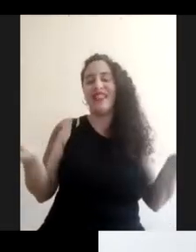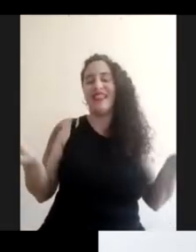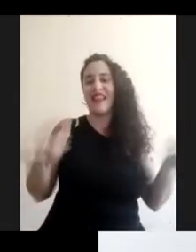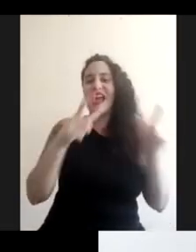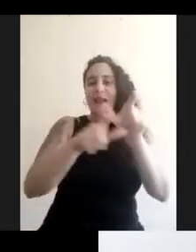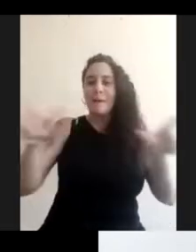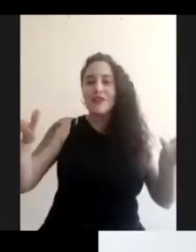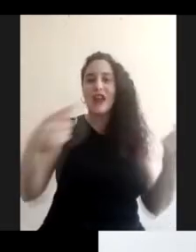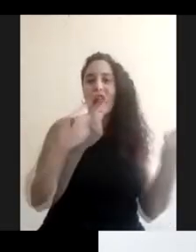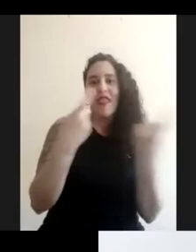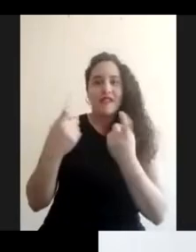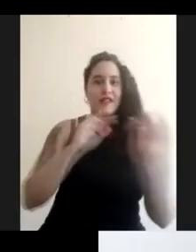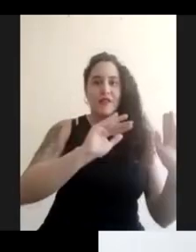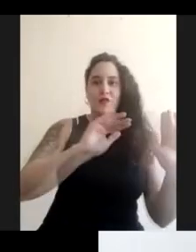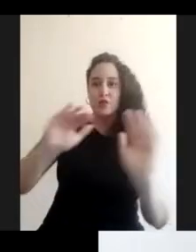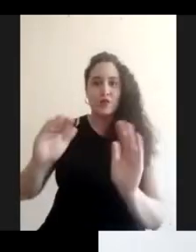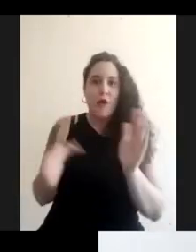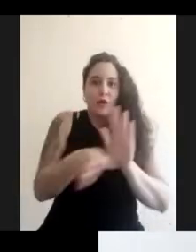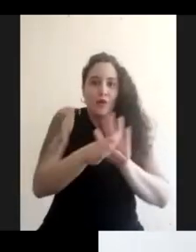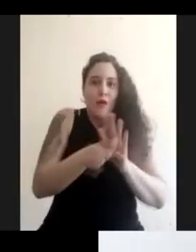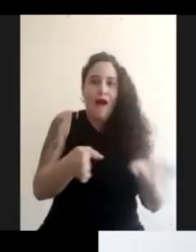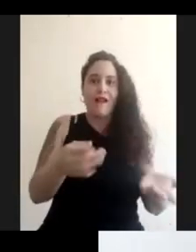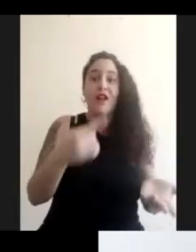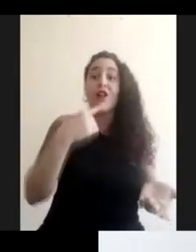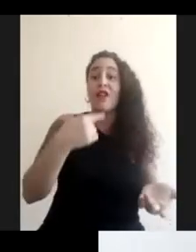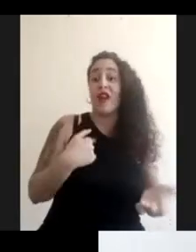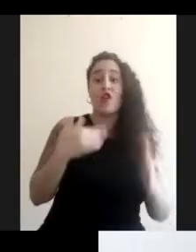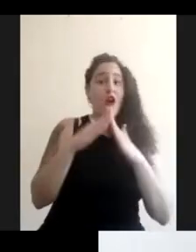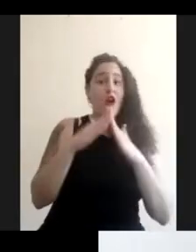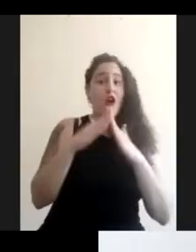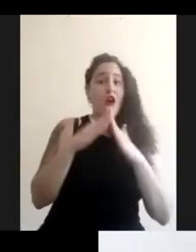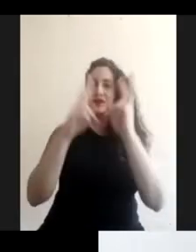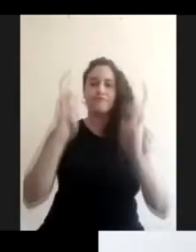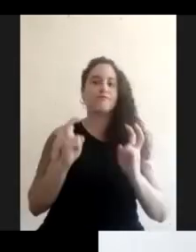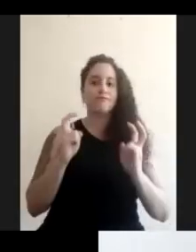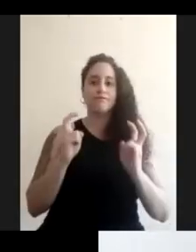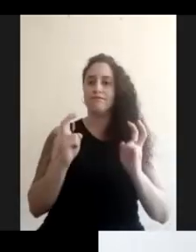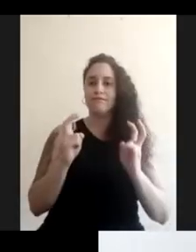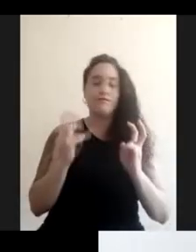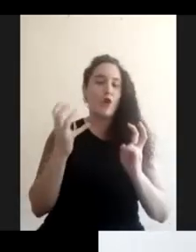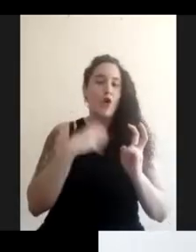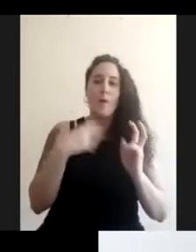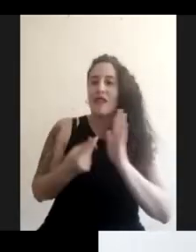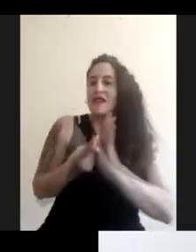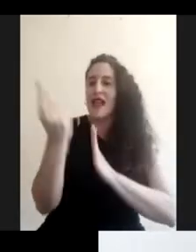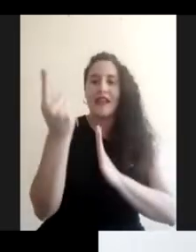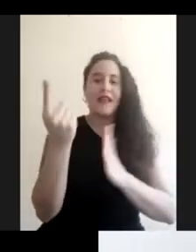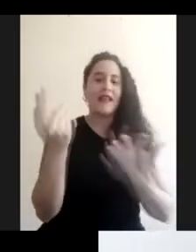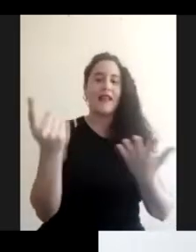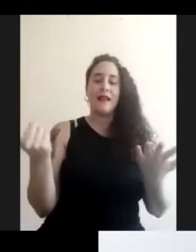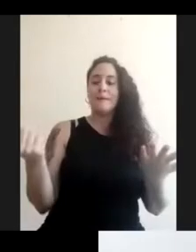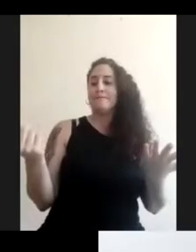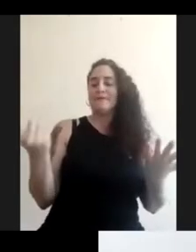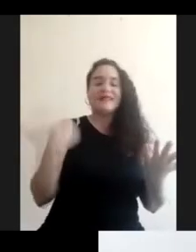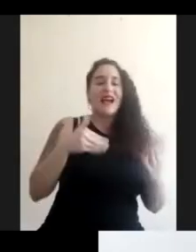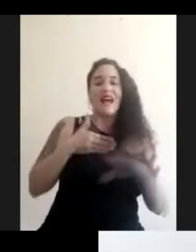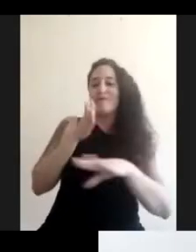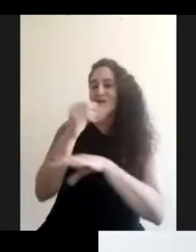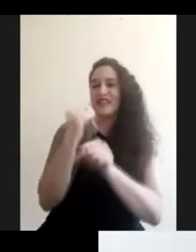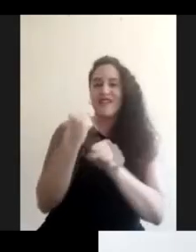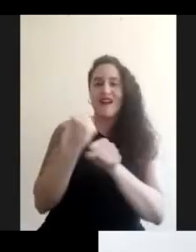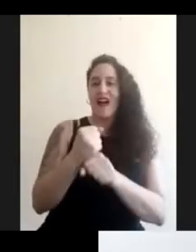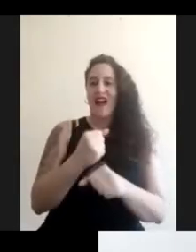tienen necesidades. Nos dijeron que no podíamos salir de casa, que no podíamos ir ya a trabajar en